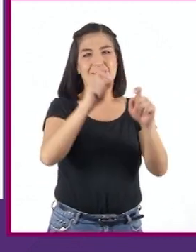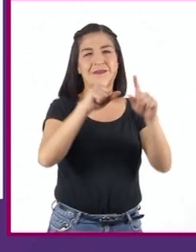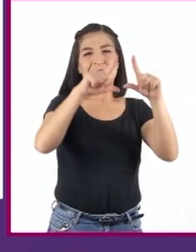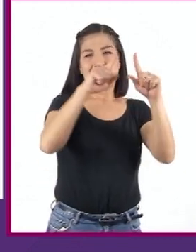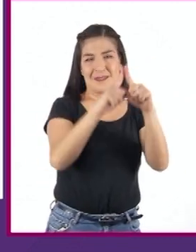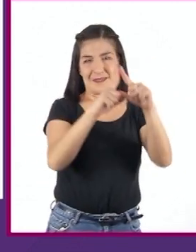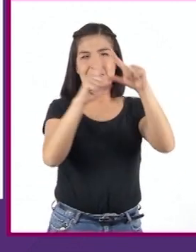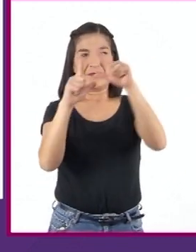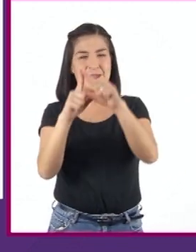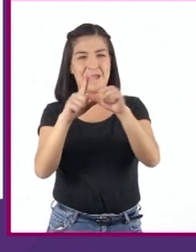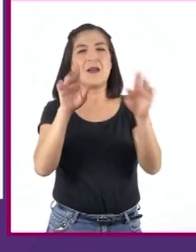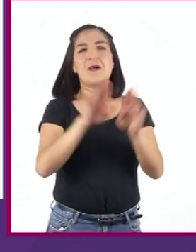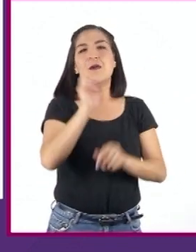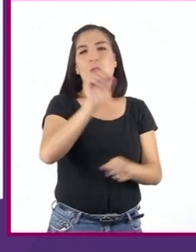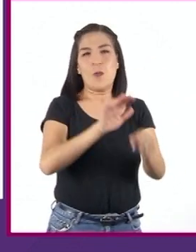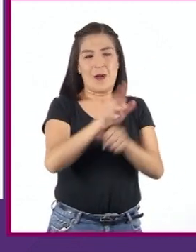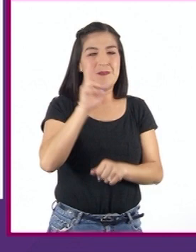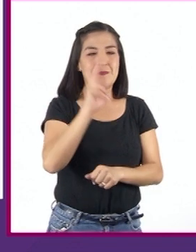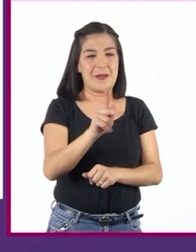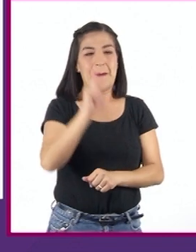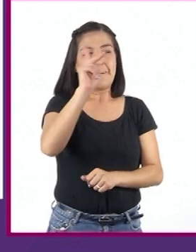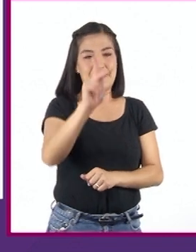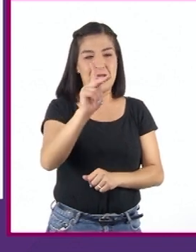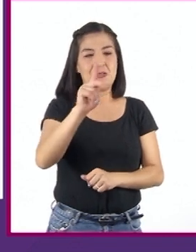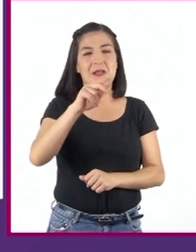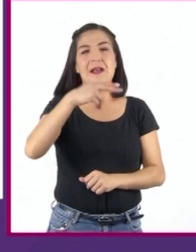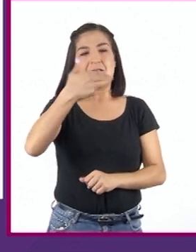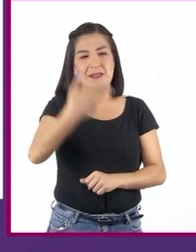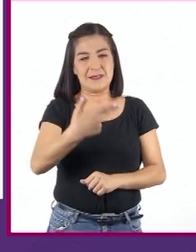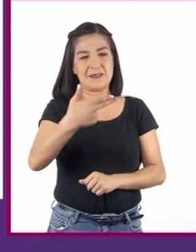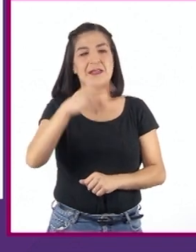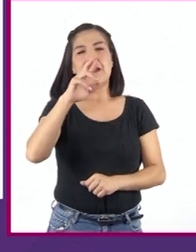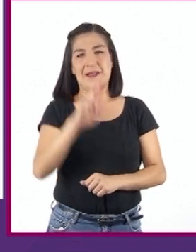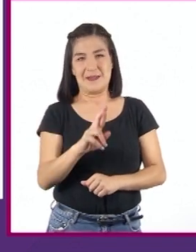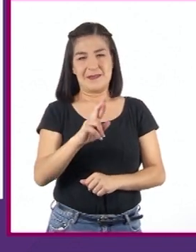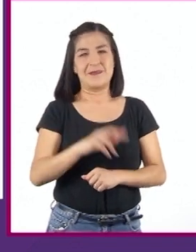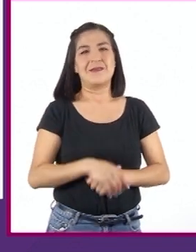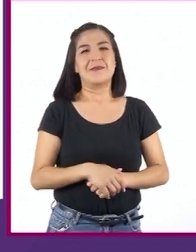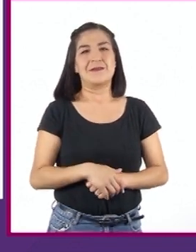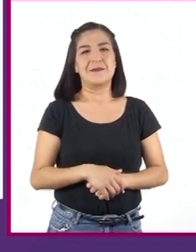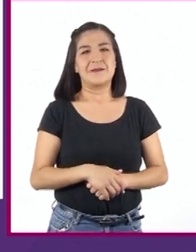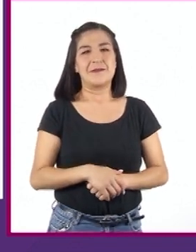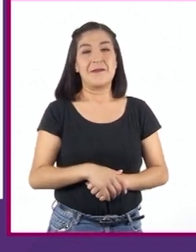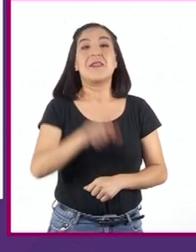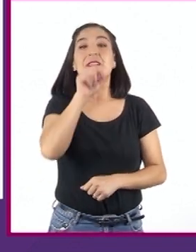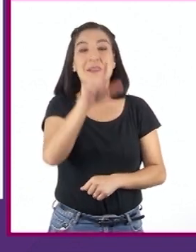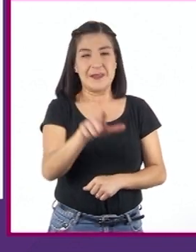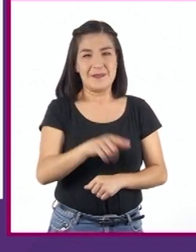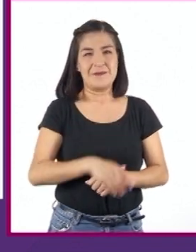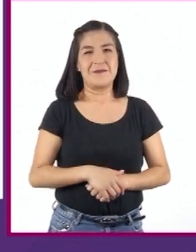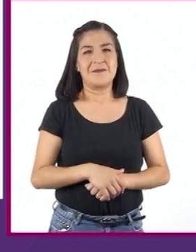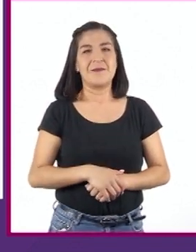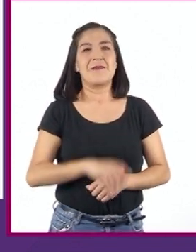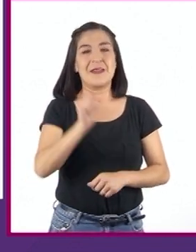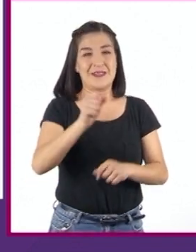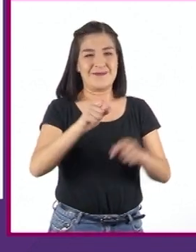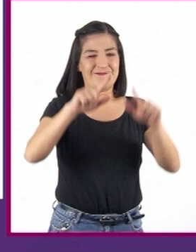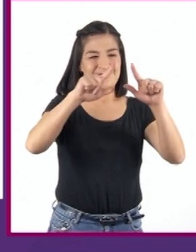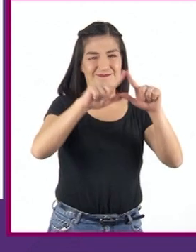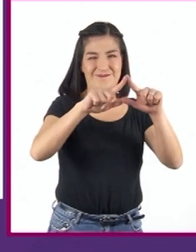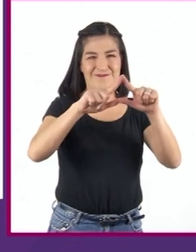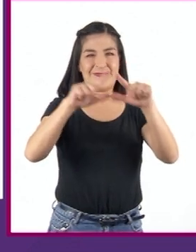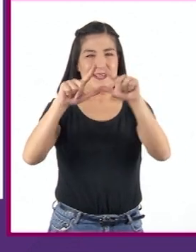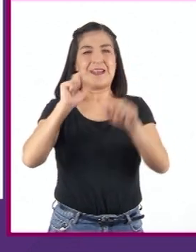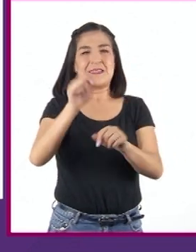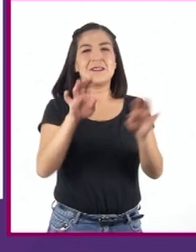el PQS y el PSR. Además, en el triángulo rectángulo,